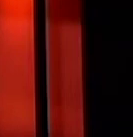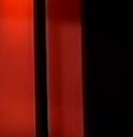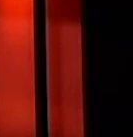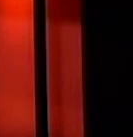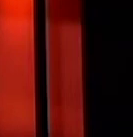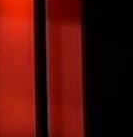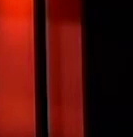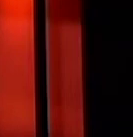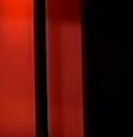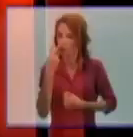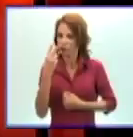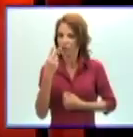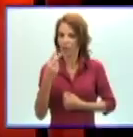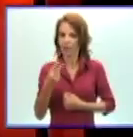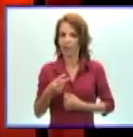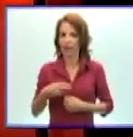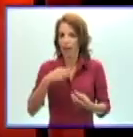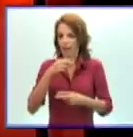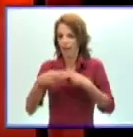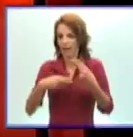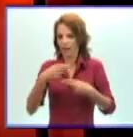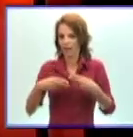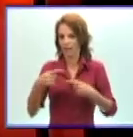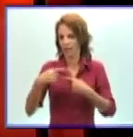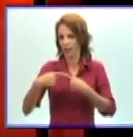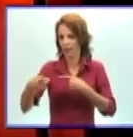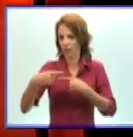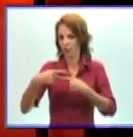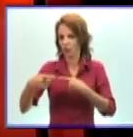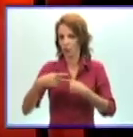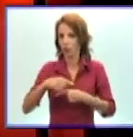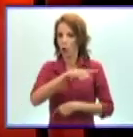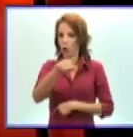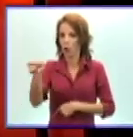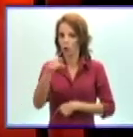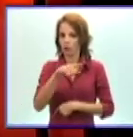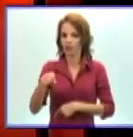Observen que para realizar la medición, ustedes, bueno, tuvieron que